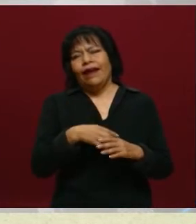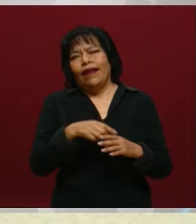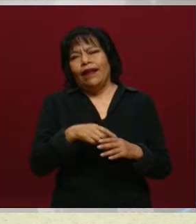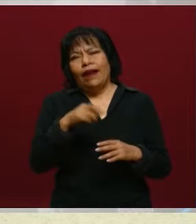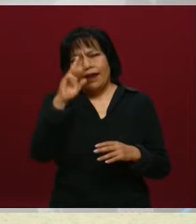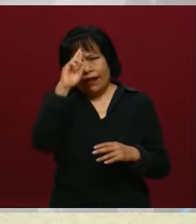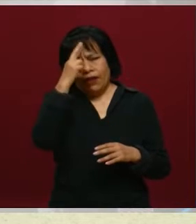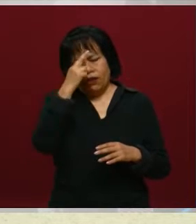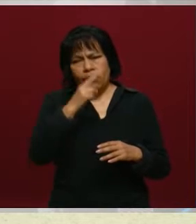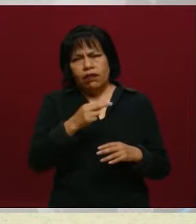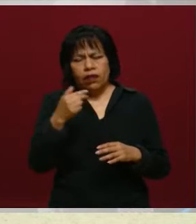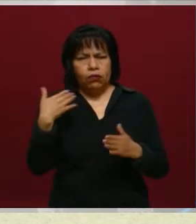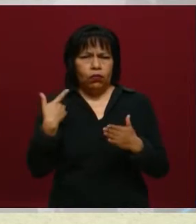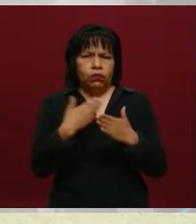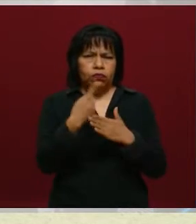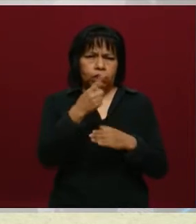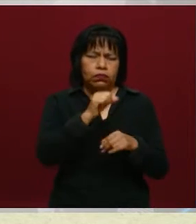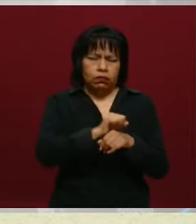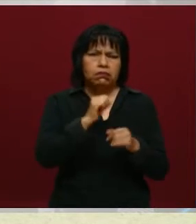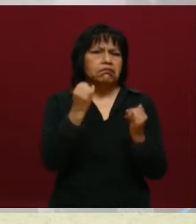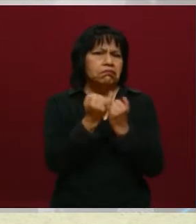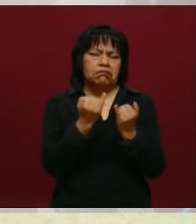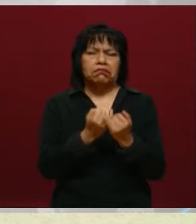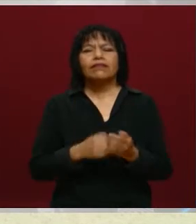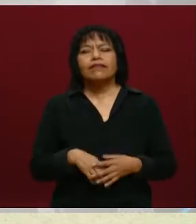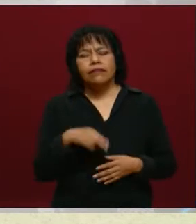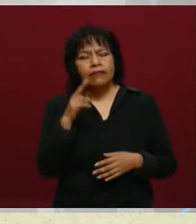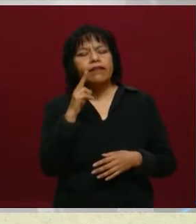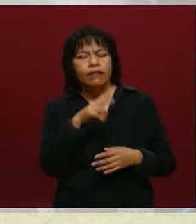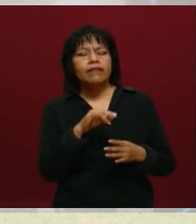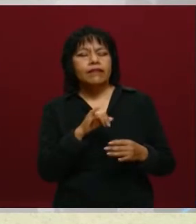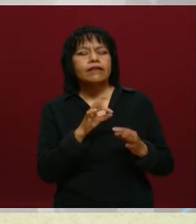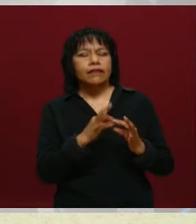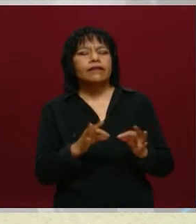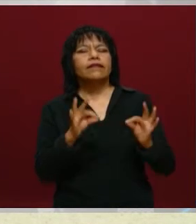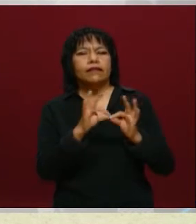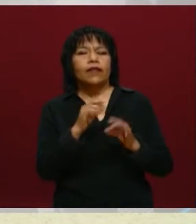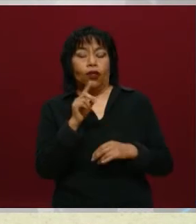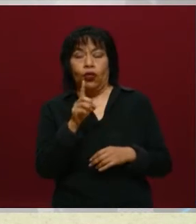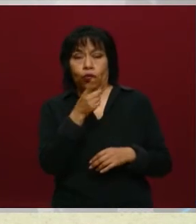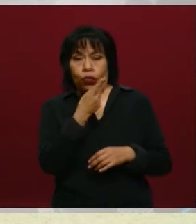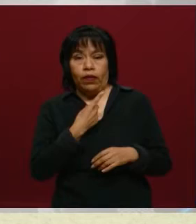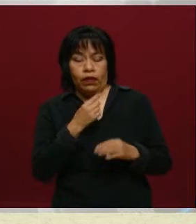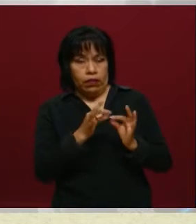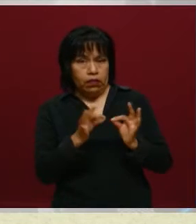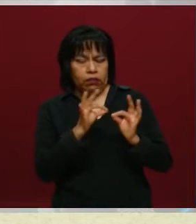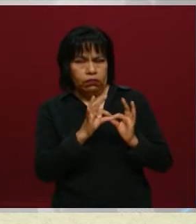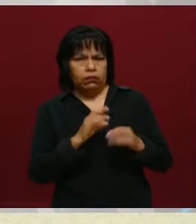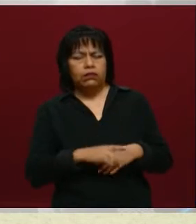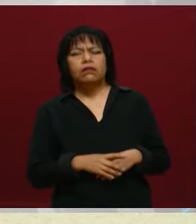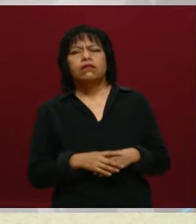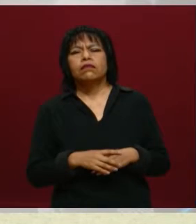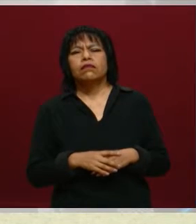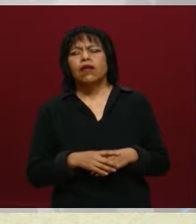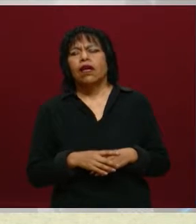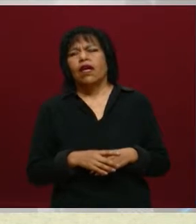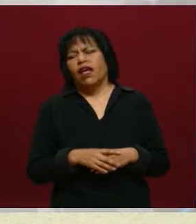sí así es nuria hay un este algo bien importante que acabas de decir no esté